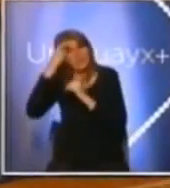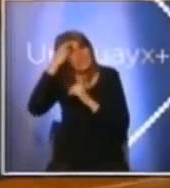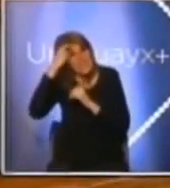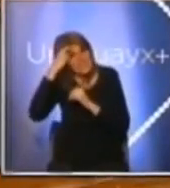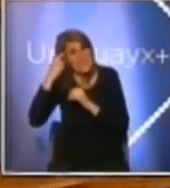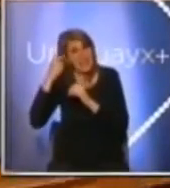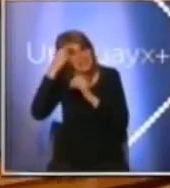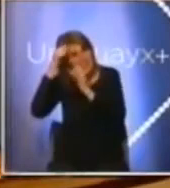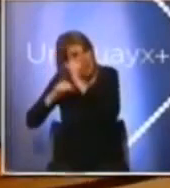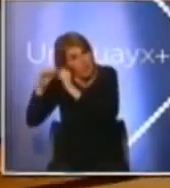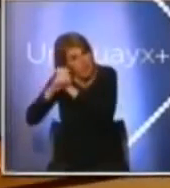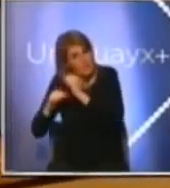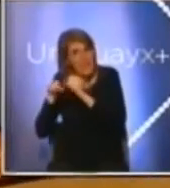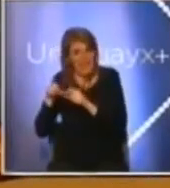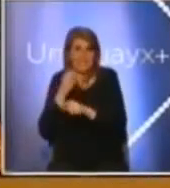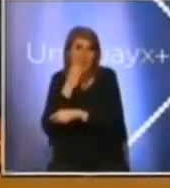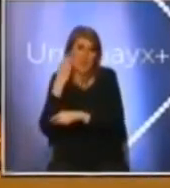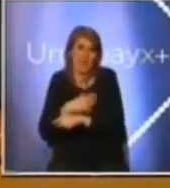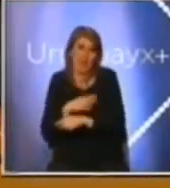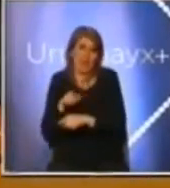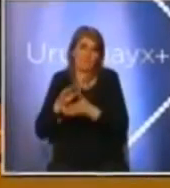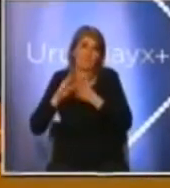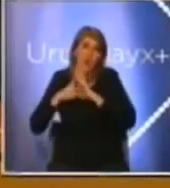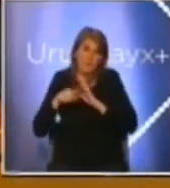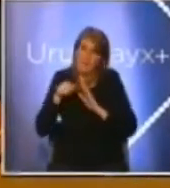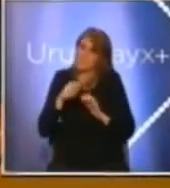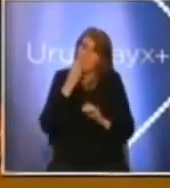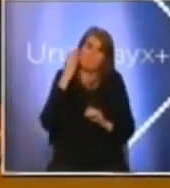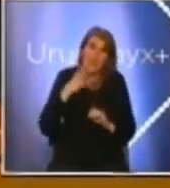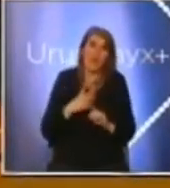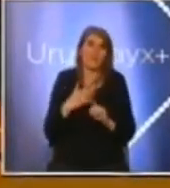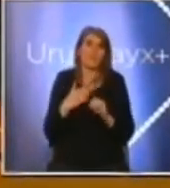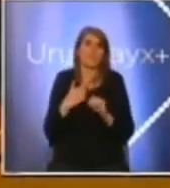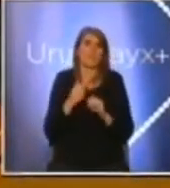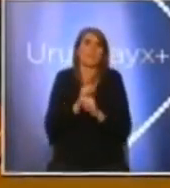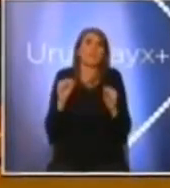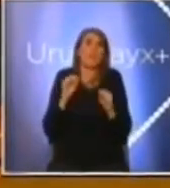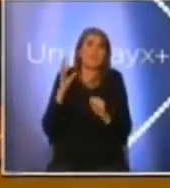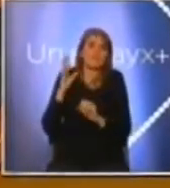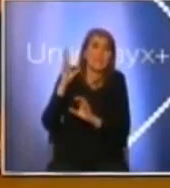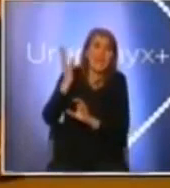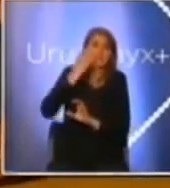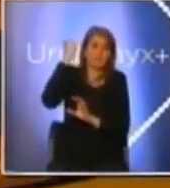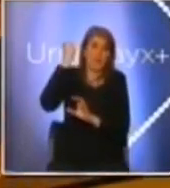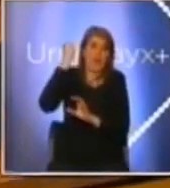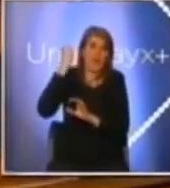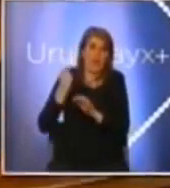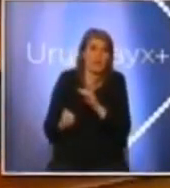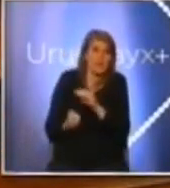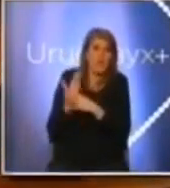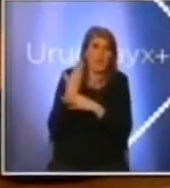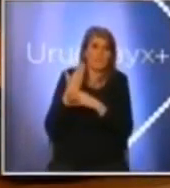es la mejor, sino la única estrategia para generar, capturar y